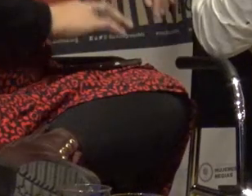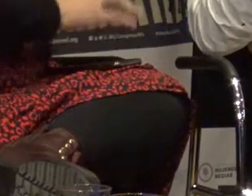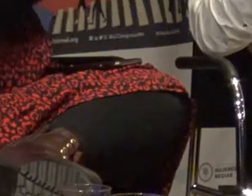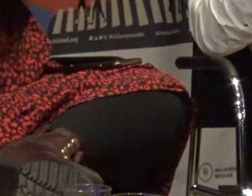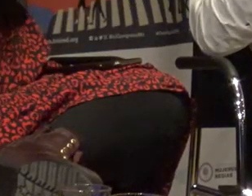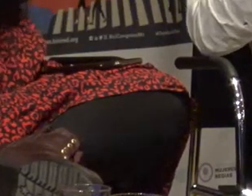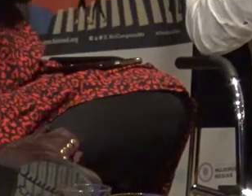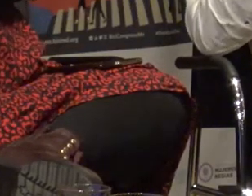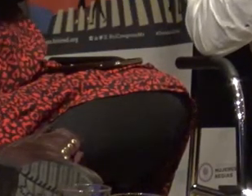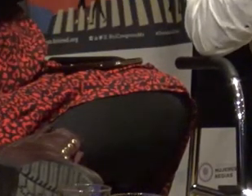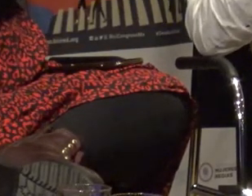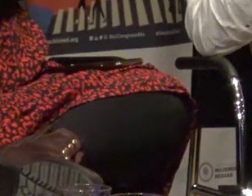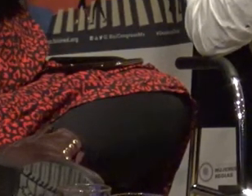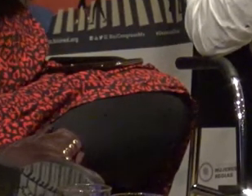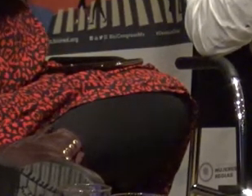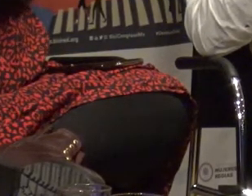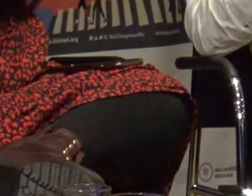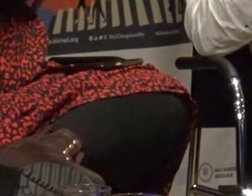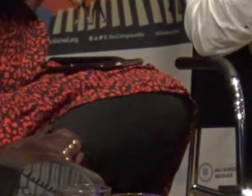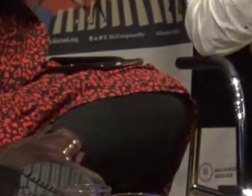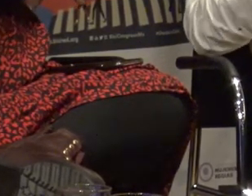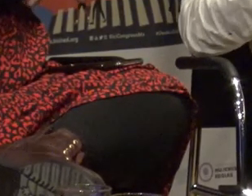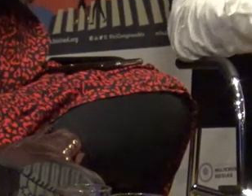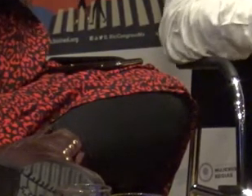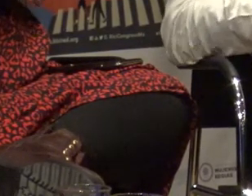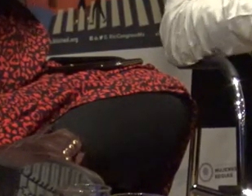bueno pues yo como dijeron ellos